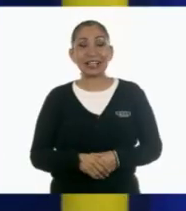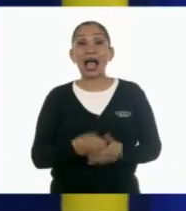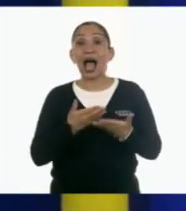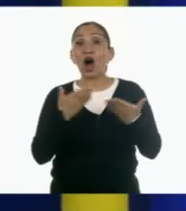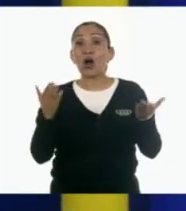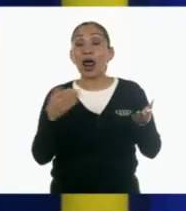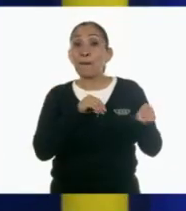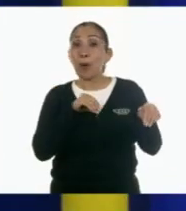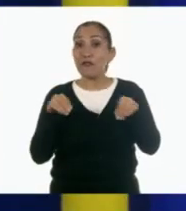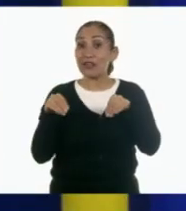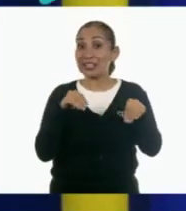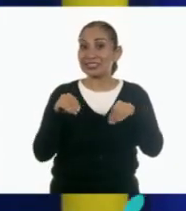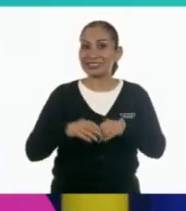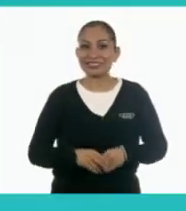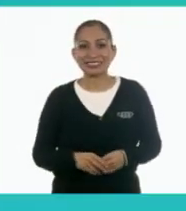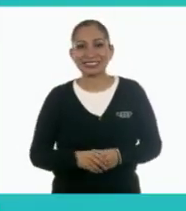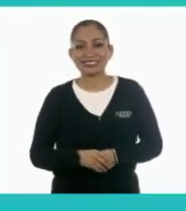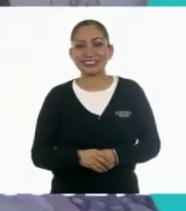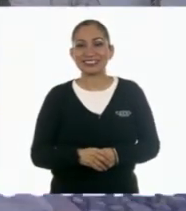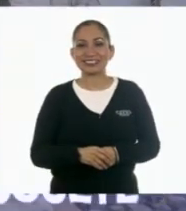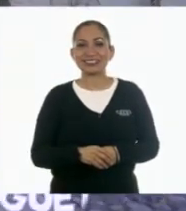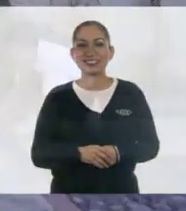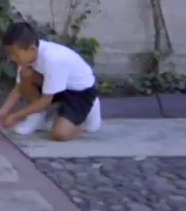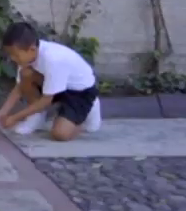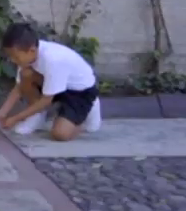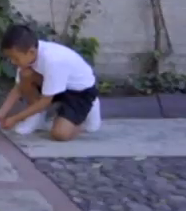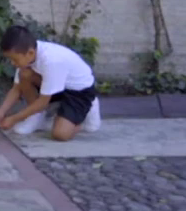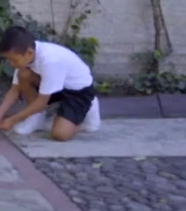Llegó el momento de movernos.